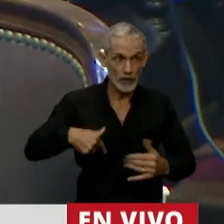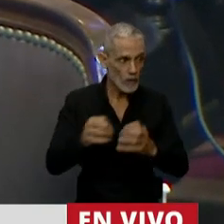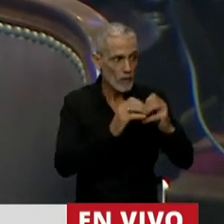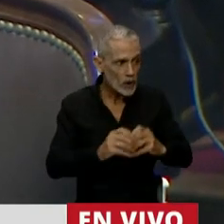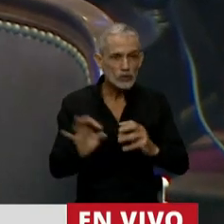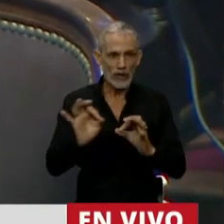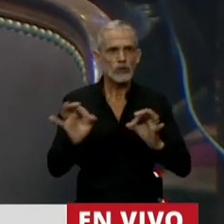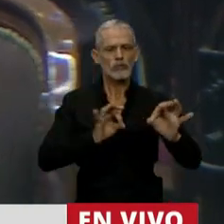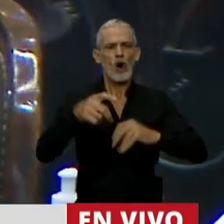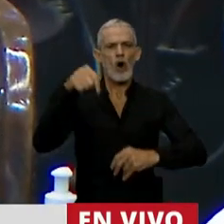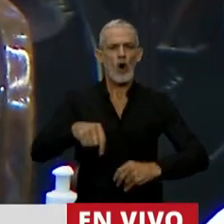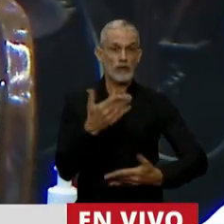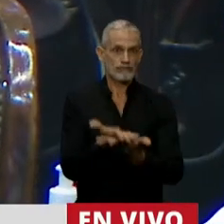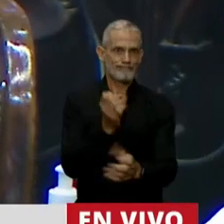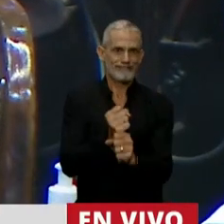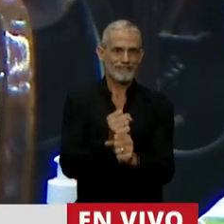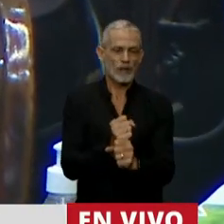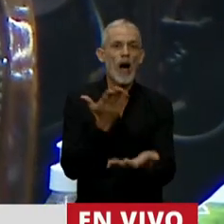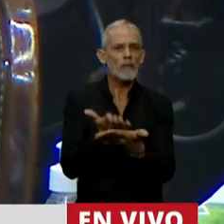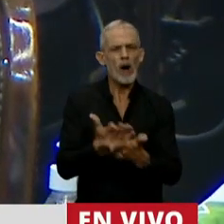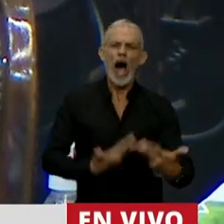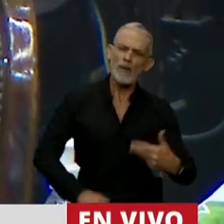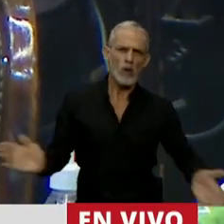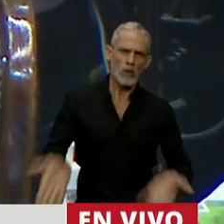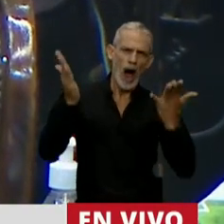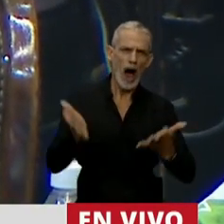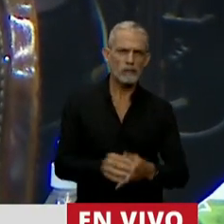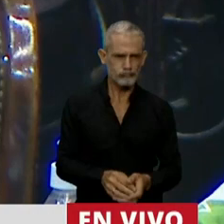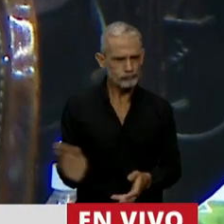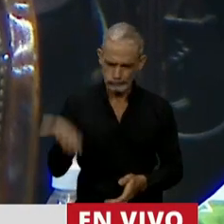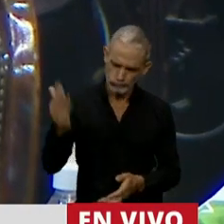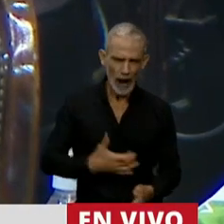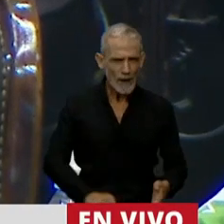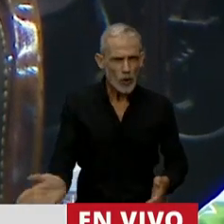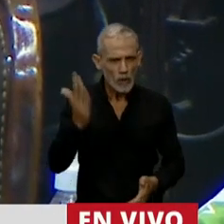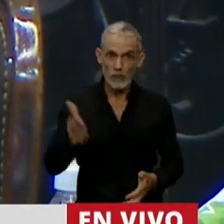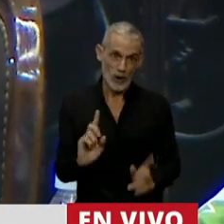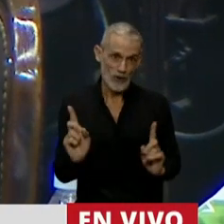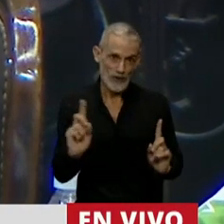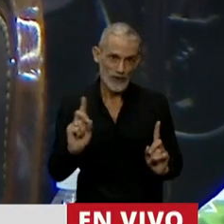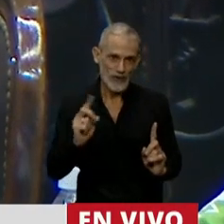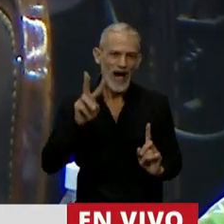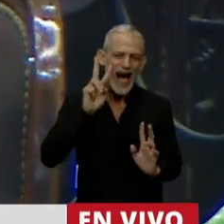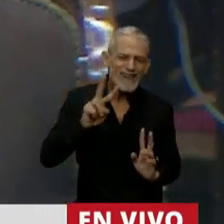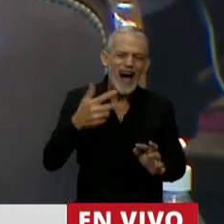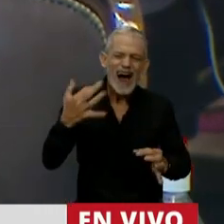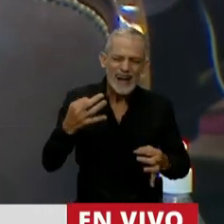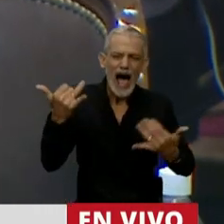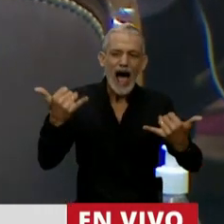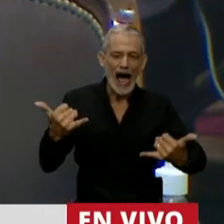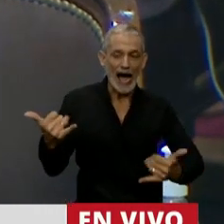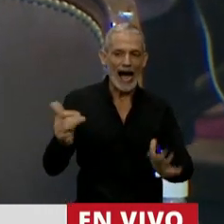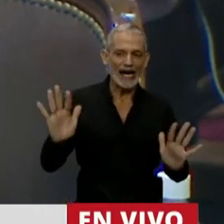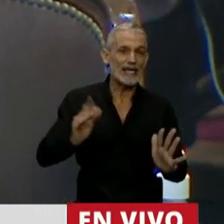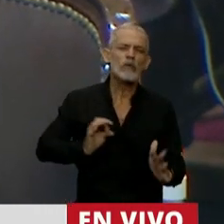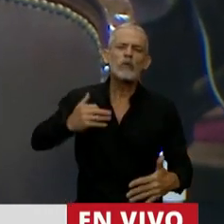acá, lo que propone no es abortar, no propone ni impulsa el aborto. Lo que propone es ver una realidad que existe, que nos atraviesa